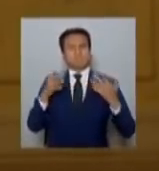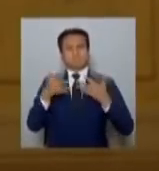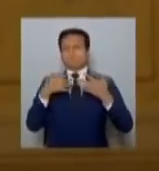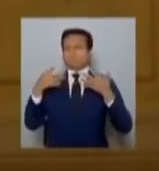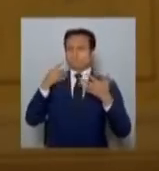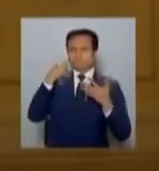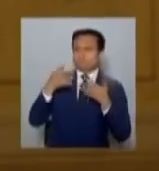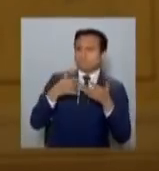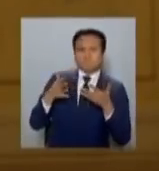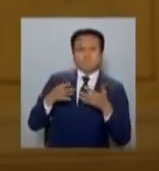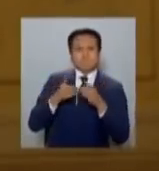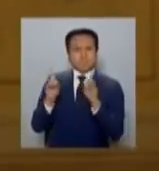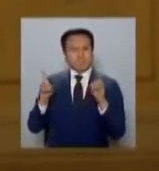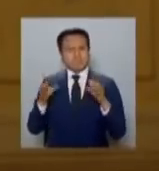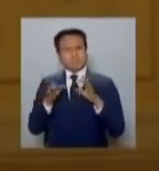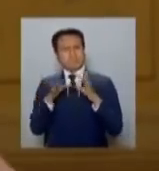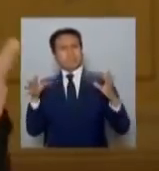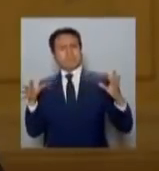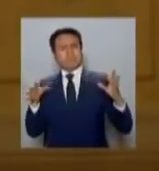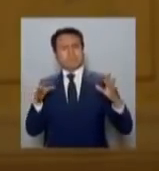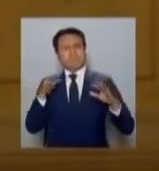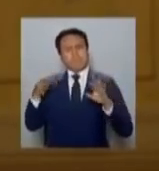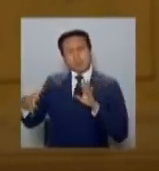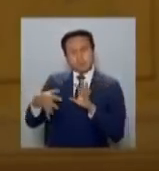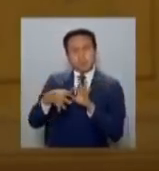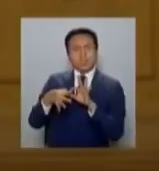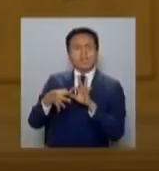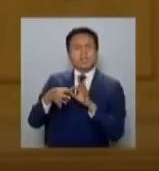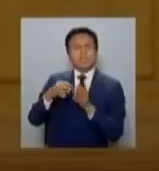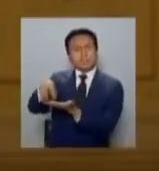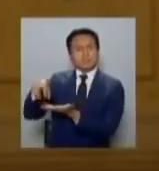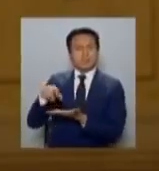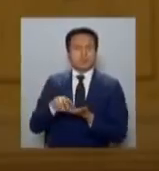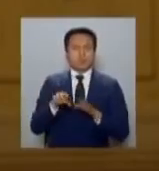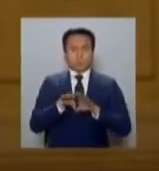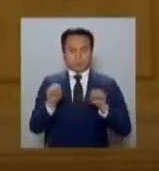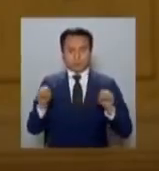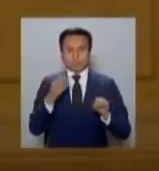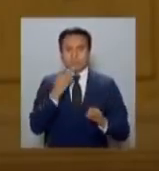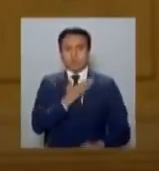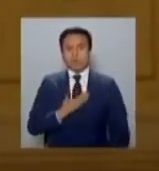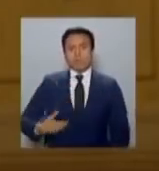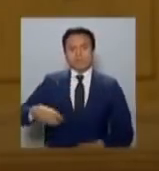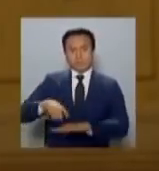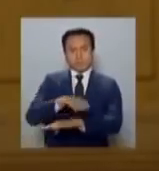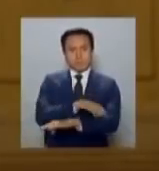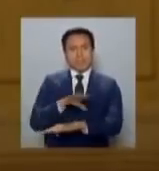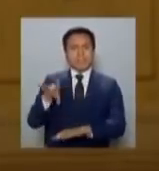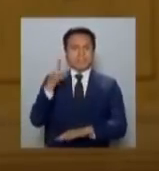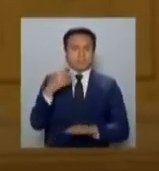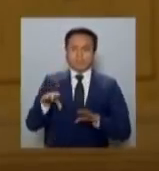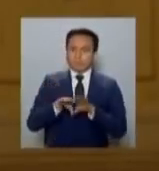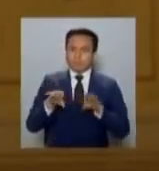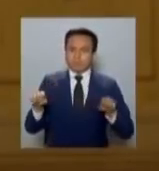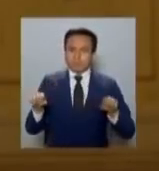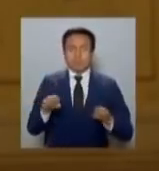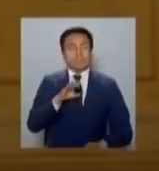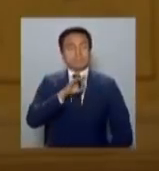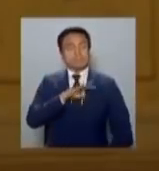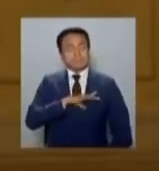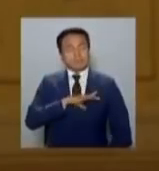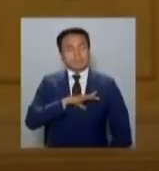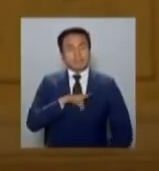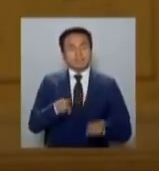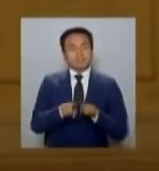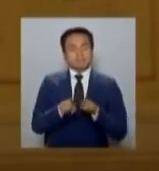que fue exagerado. A mí me parece... O sea, el cambio de discurso cuando se pasa de la oposición al gobierno o viceversa, vamos a ver cuál va a ser el discurso